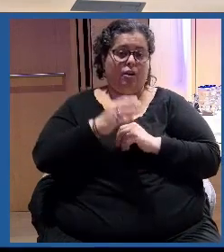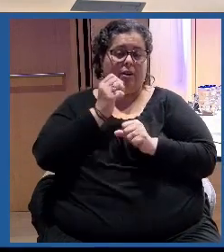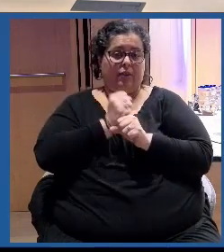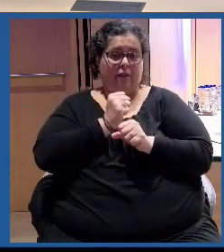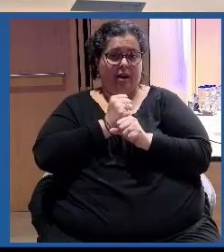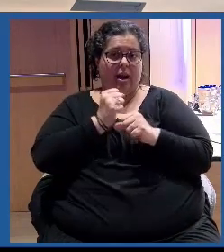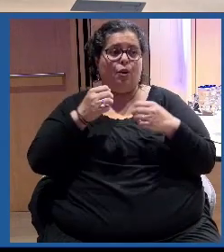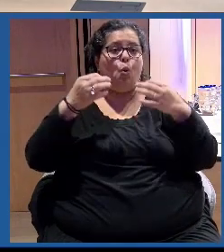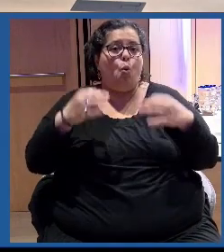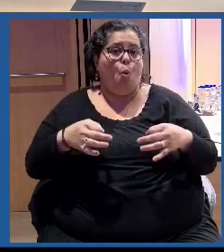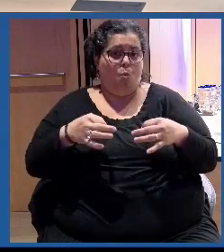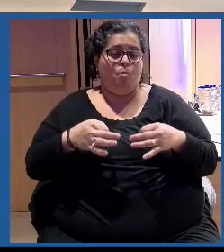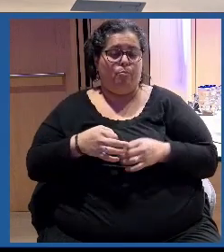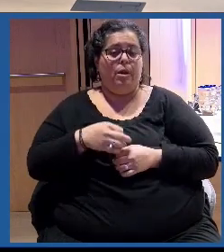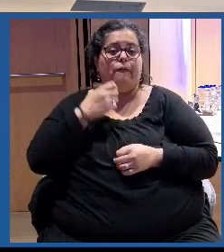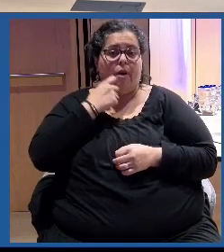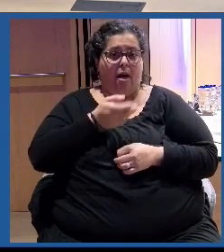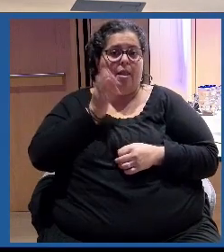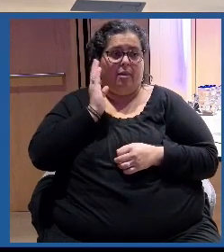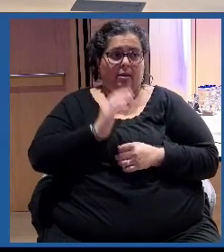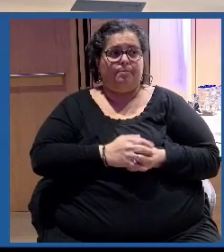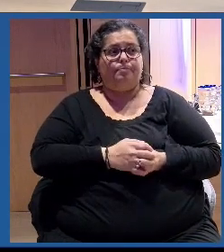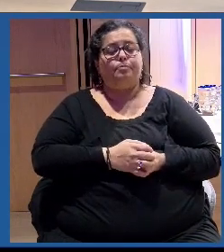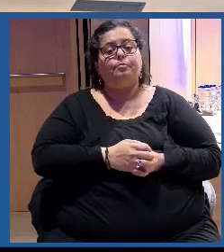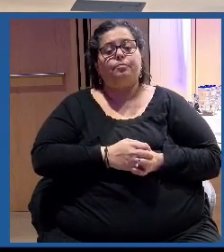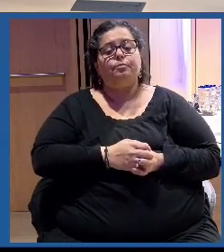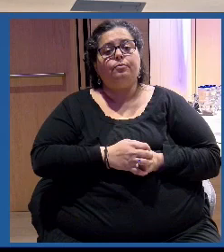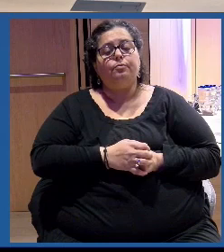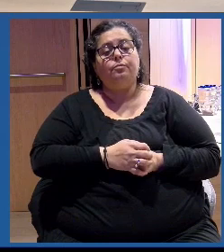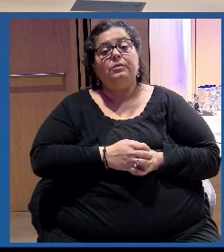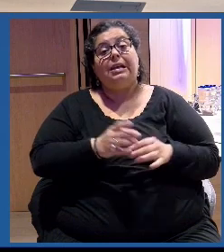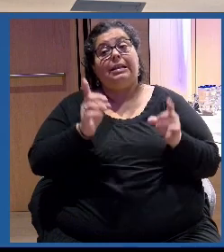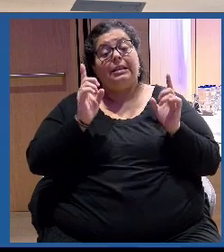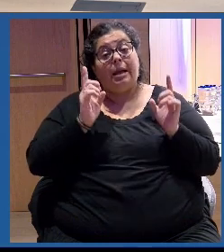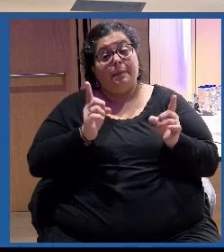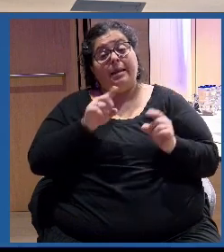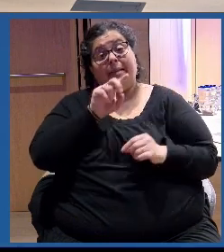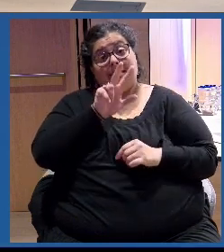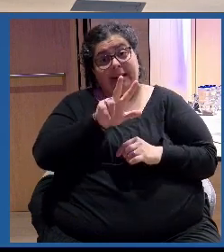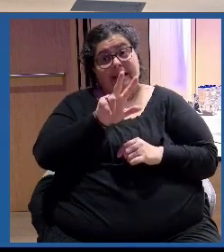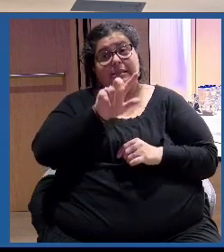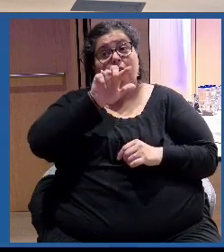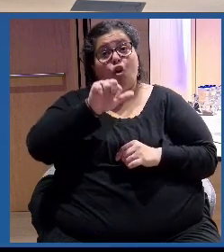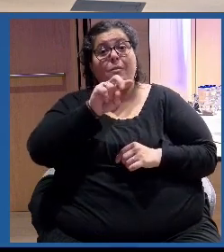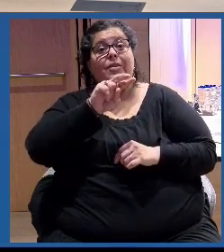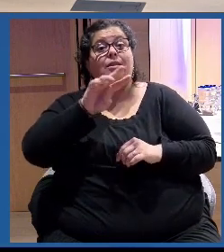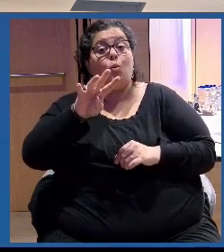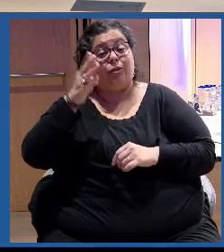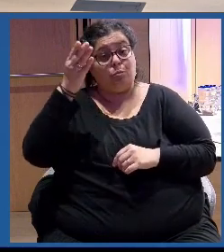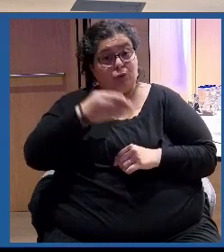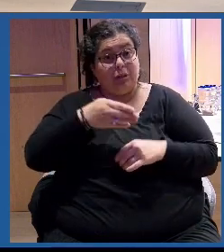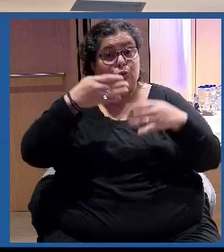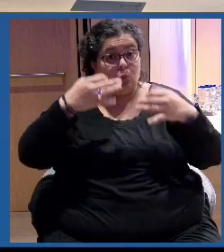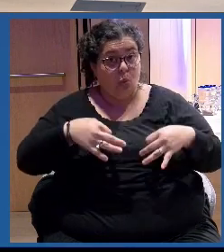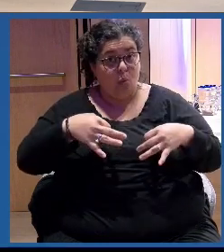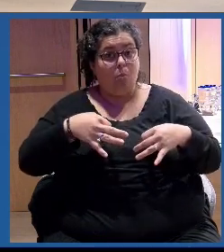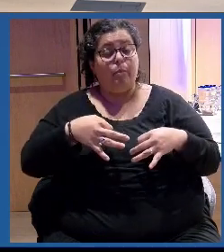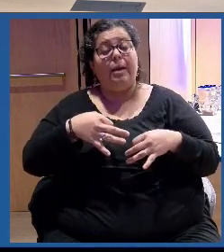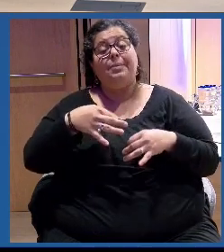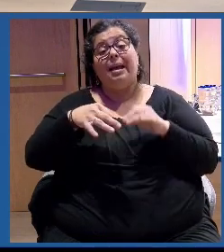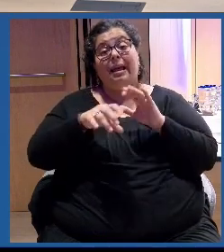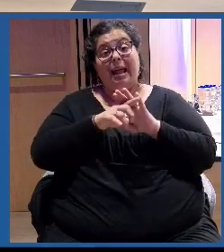de cumplimiento. Ah, ¿lo tenés por ahí? Genial. Con un 3,24% de cumplimiento. Y esto nos ha llevado entonces